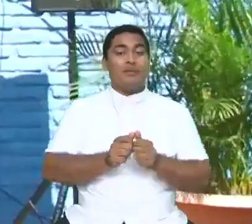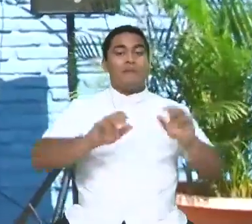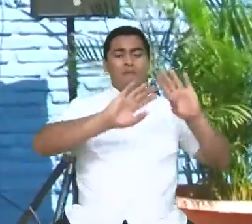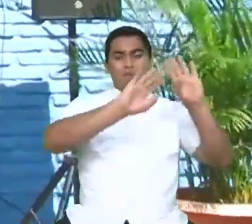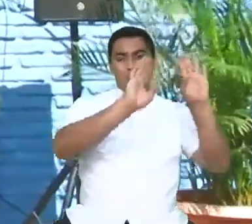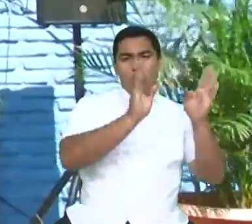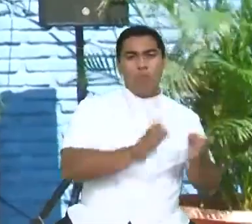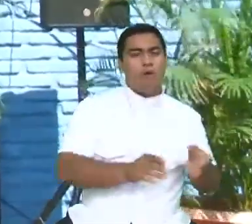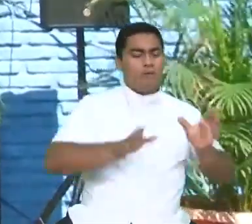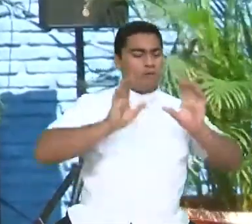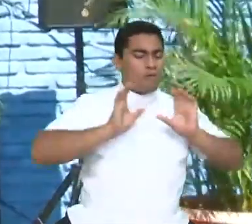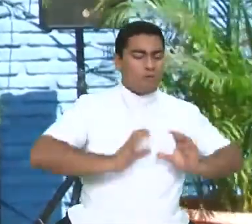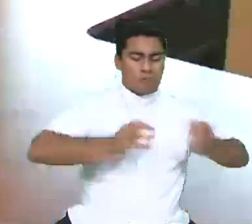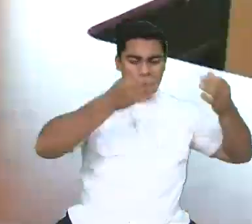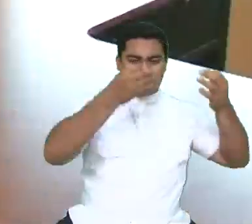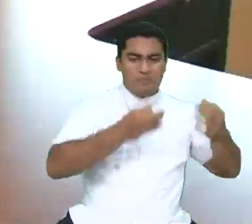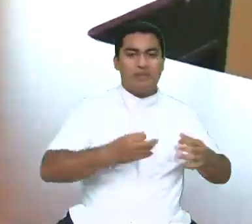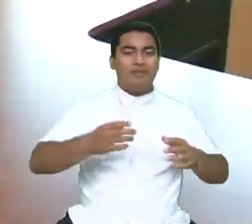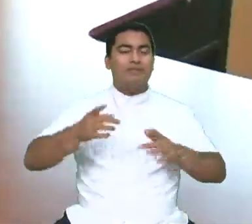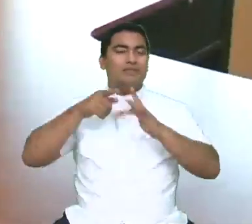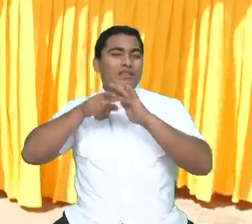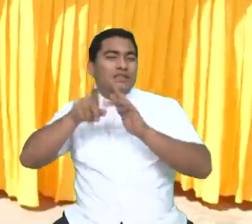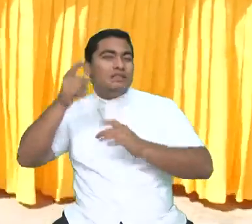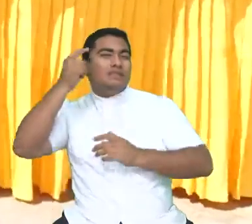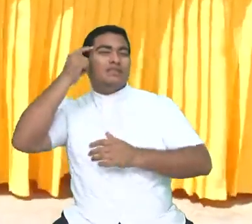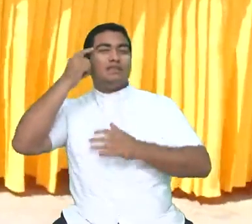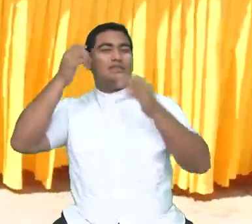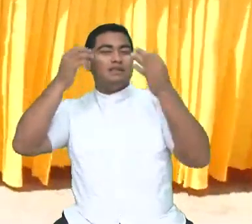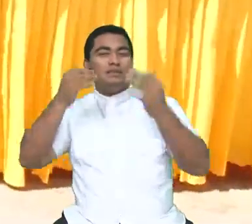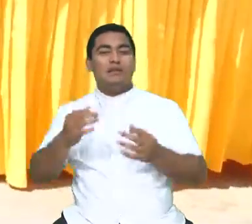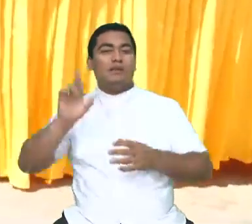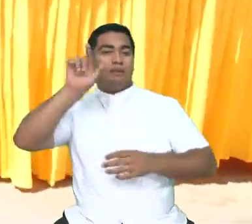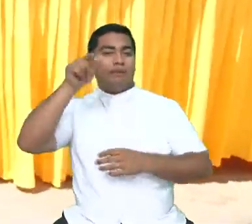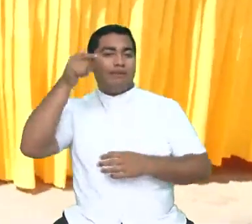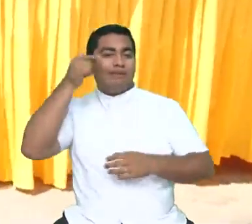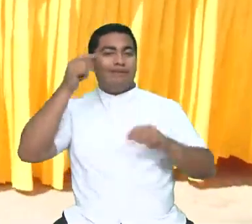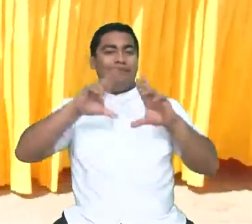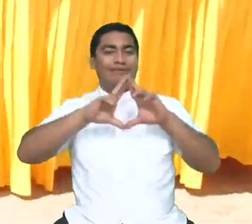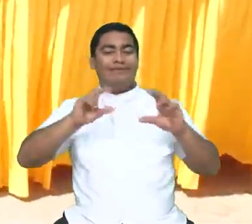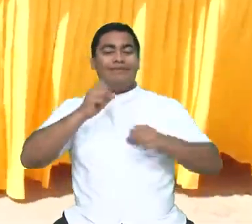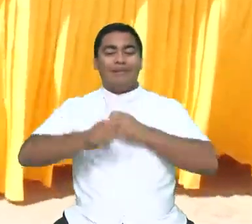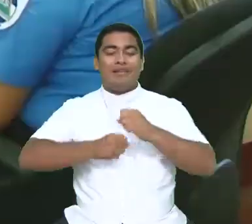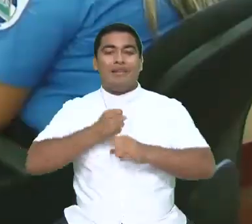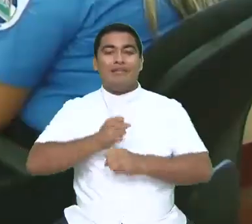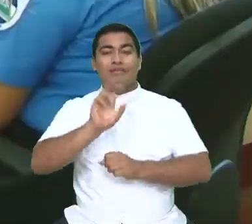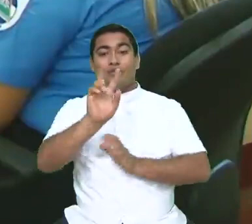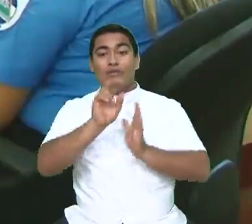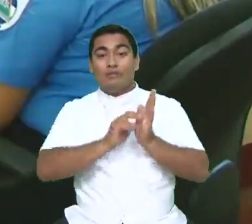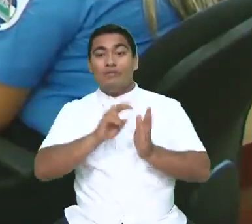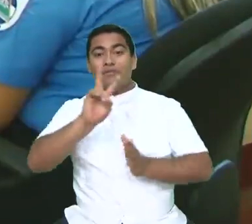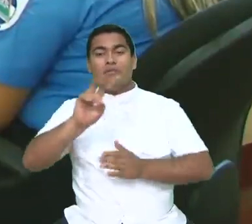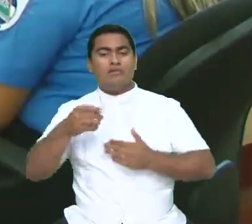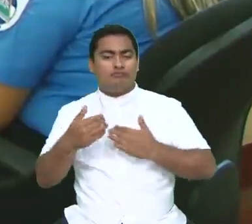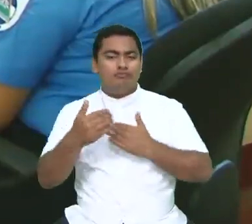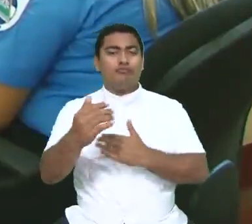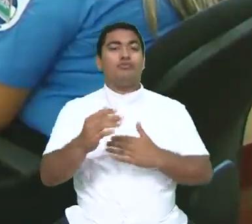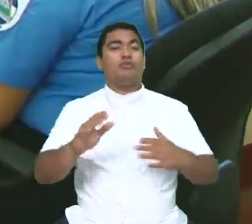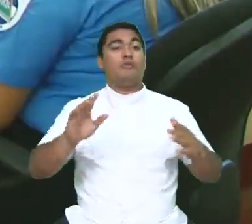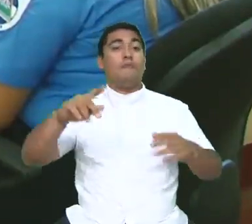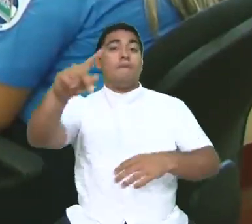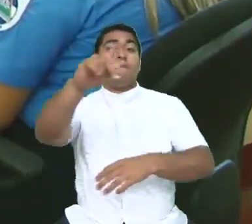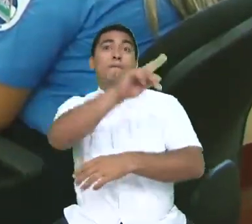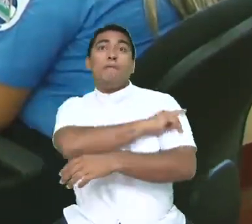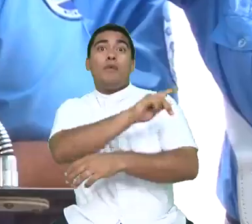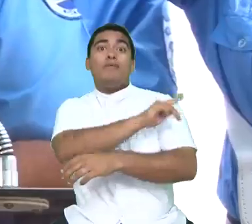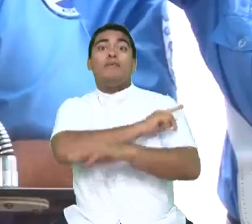mujeres es una de las prioridades del gobierno de Nicaragua, que este año 2020 ha relanzado las comisarías de la mujer y